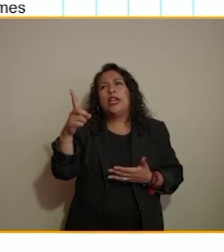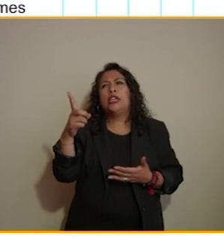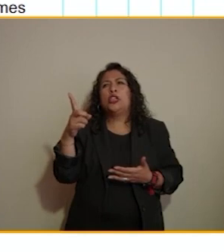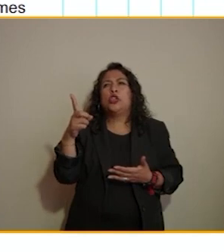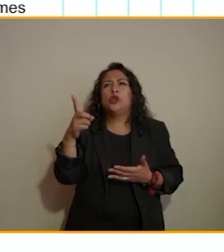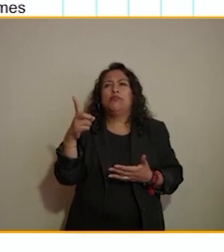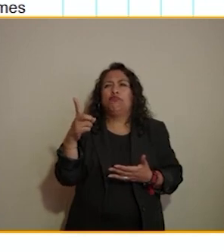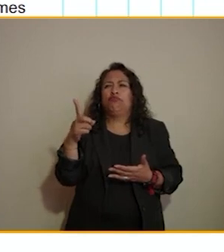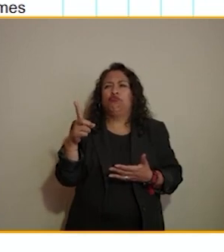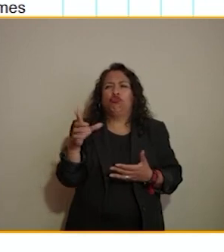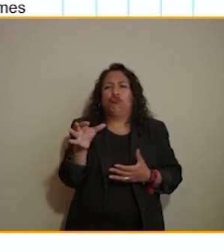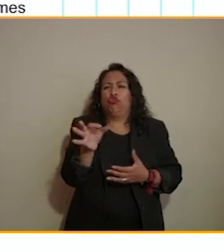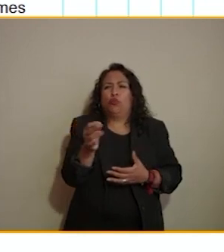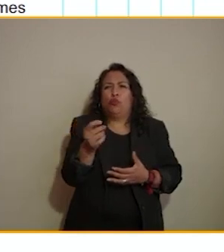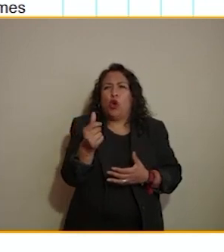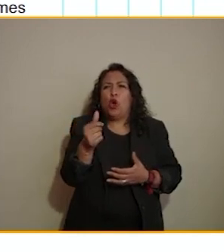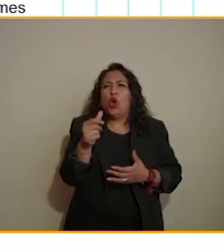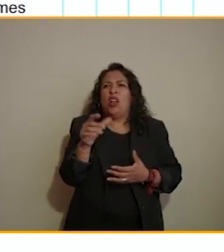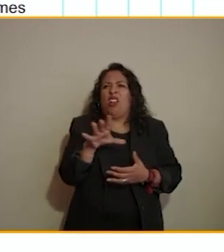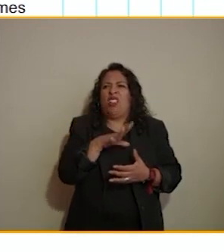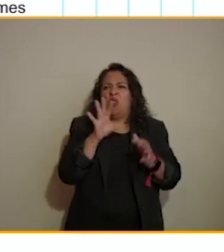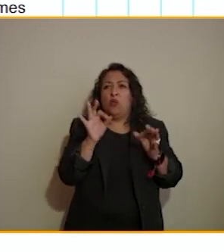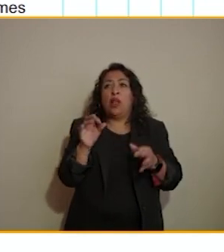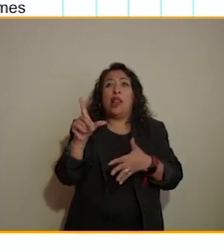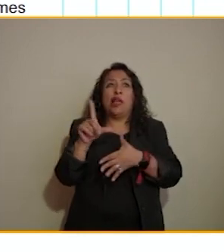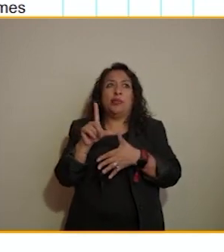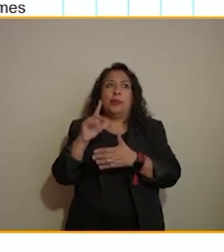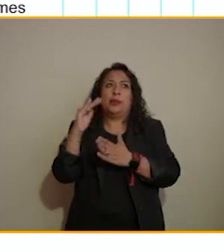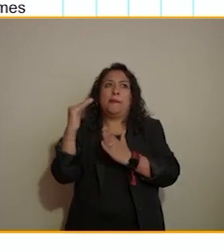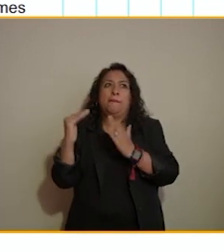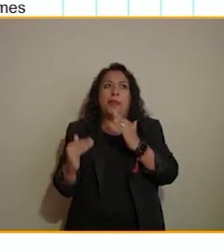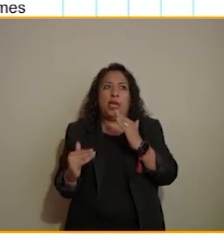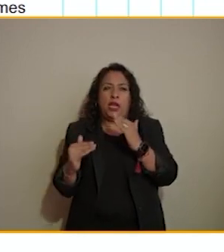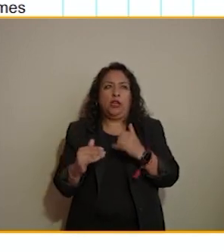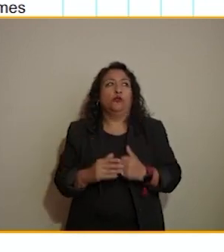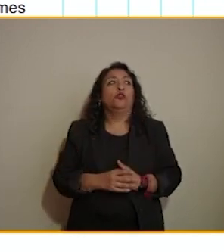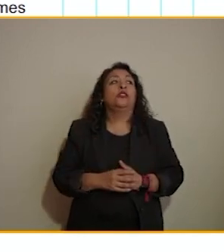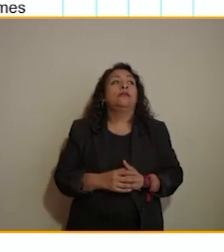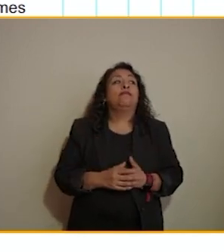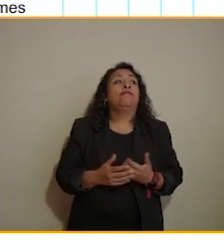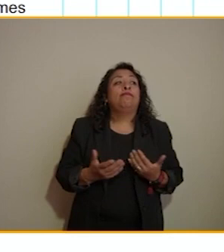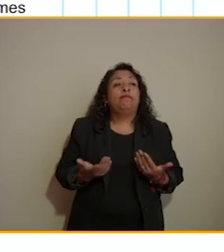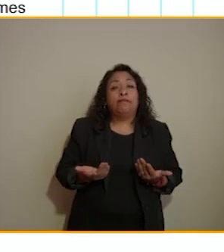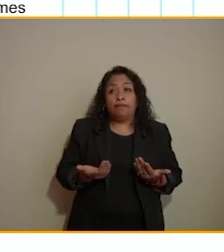alta calidad, en América Latina son mucho menos. Eso quiere